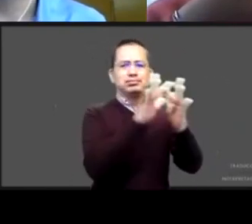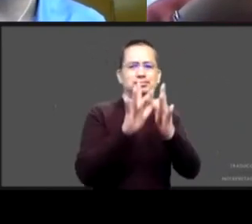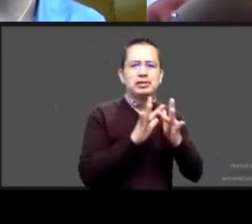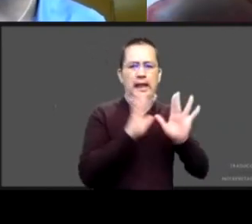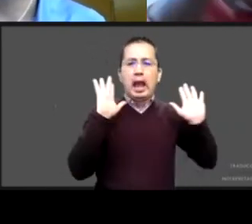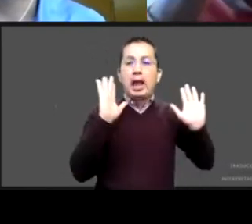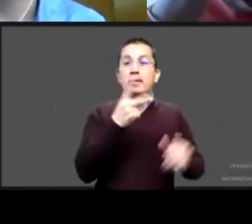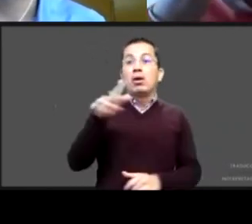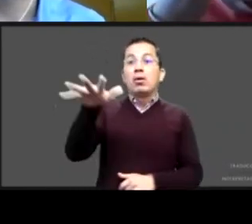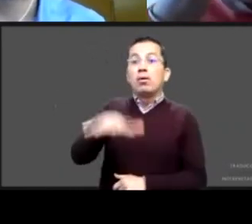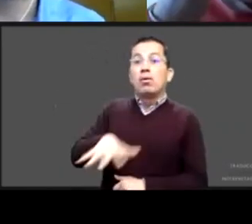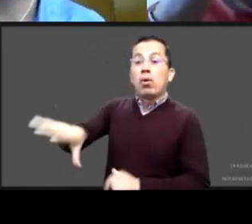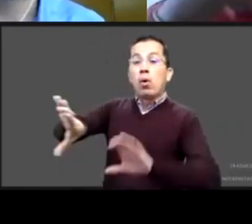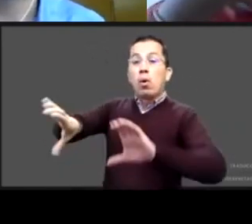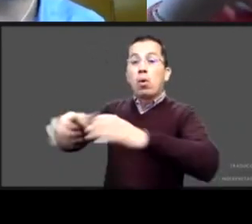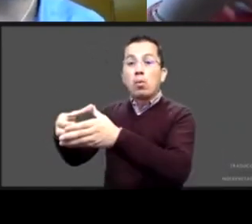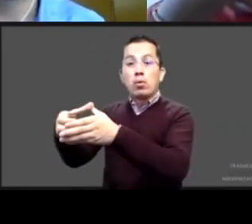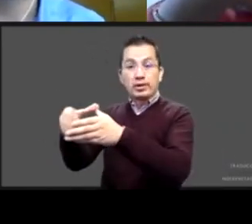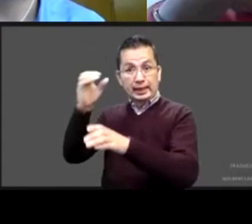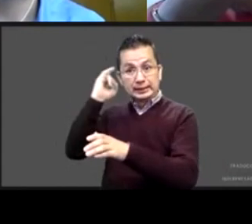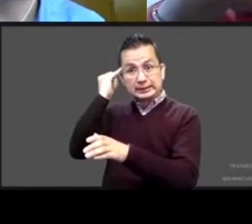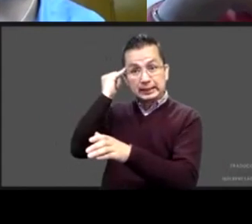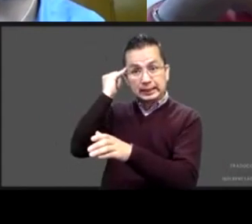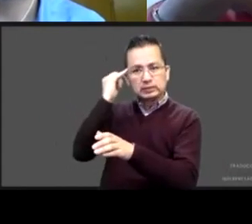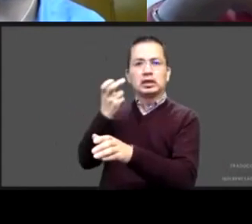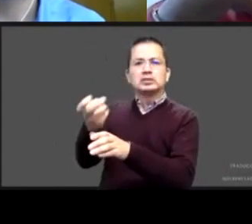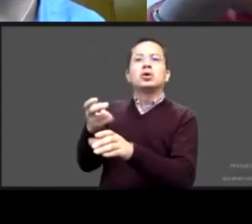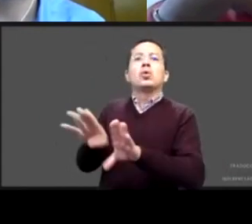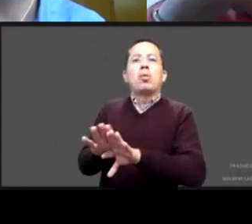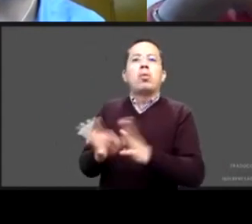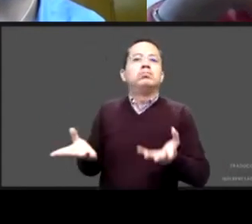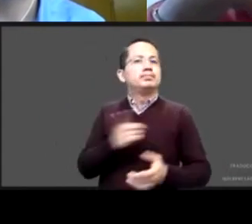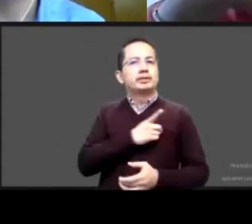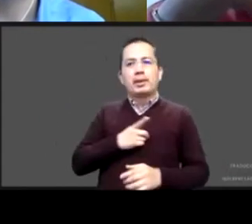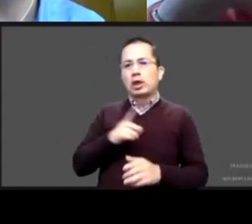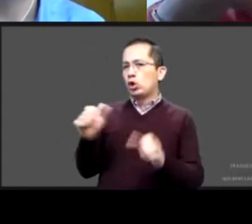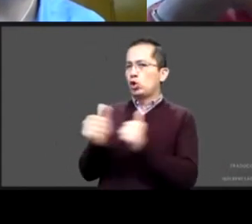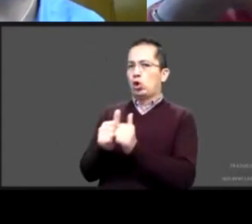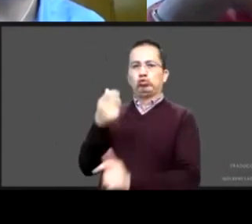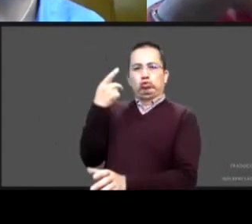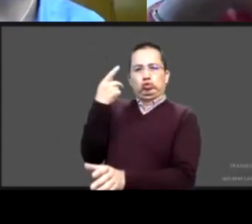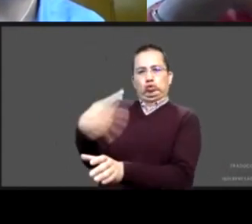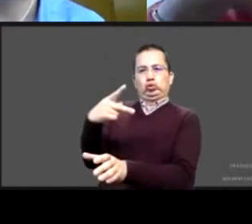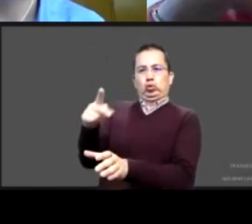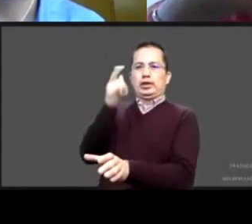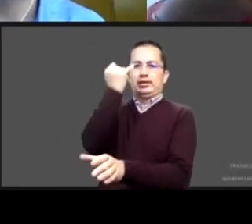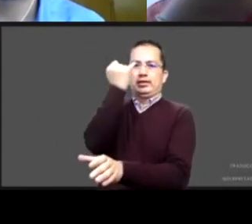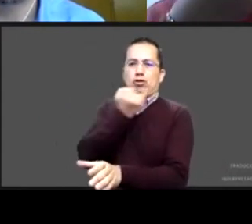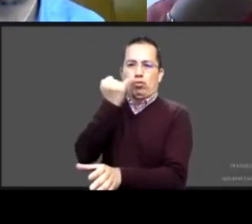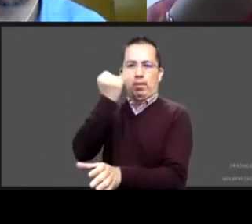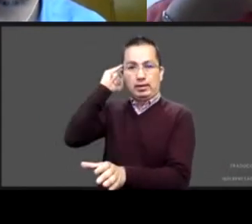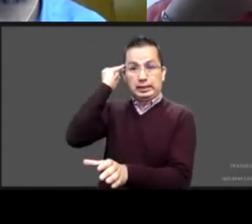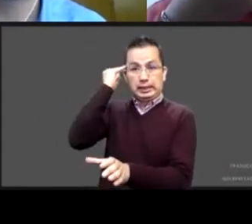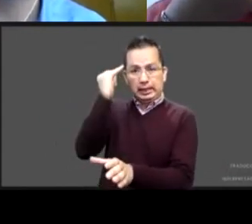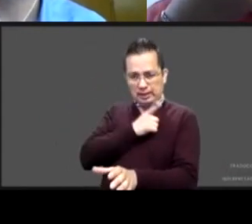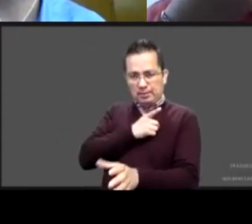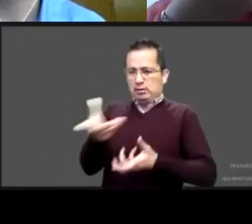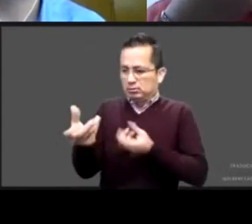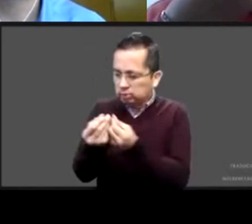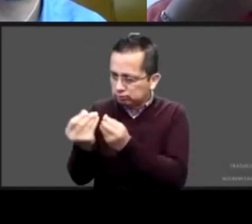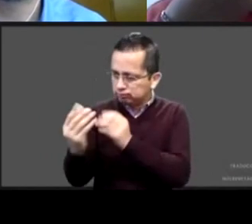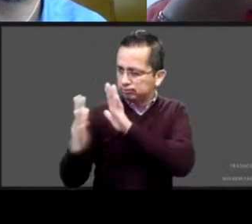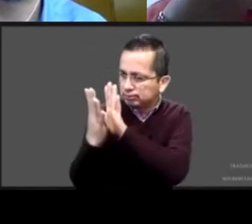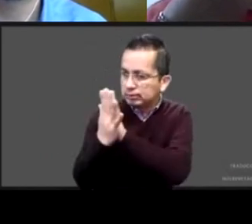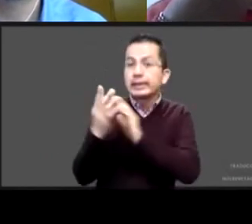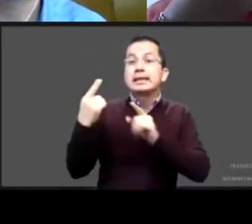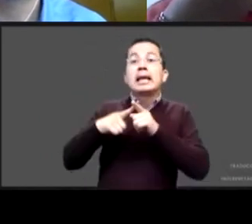trabajo en lengua, en la coordinación que se debe hacer, sí con las y los adolescentes, pero con los líderes comunitarios, que son los que se acercan a ellos